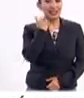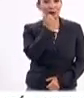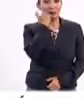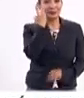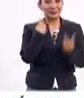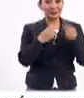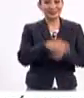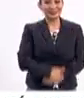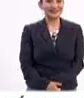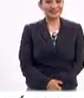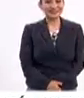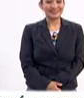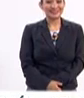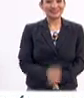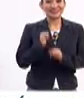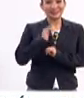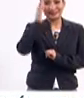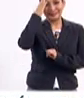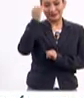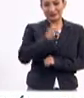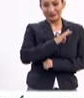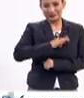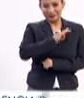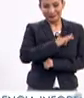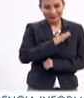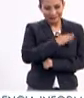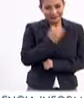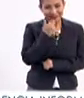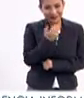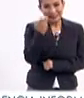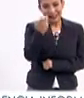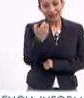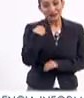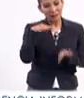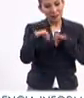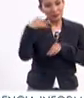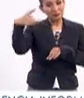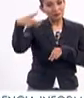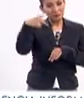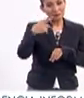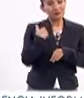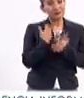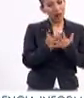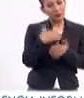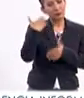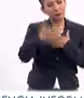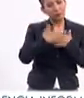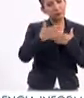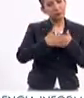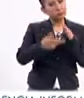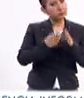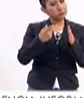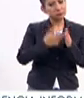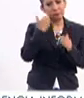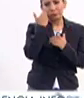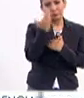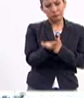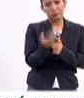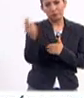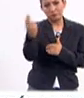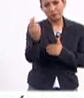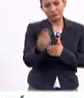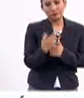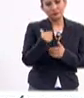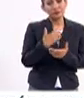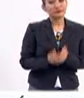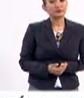por mí. Sí. Rectora, pues enhorabuena, muchas felicidades por esta gran labor. Gracias, la esperamos aquí todas las veces que sea